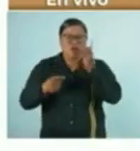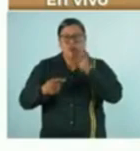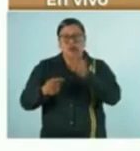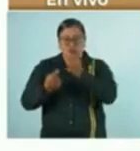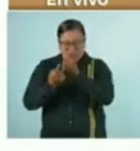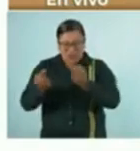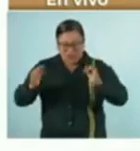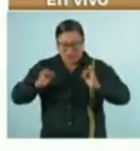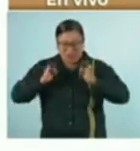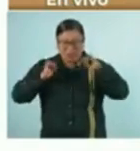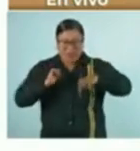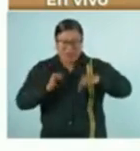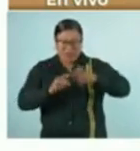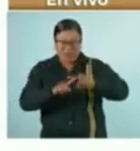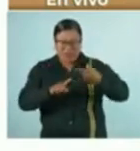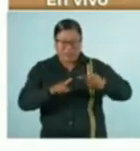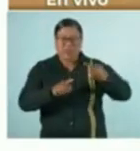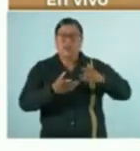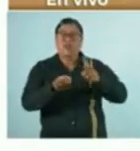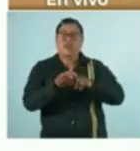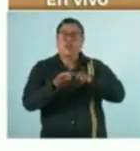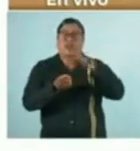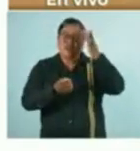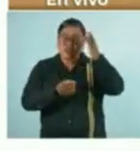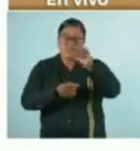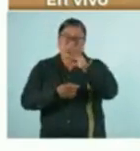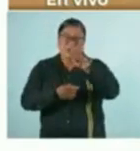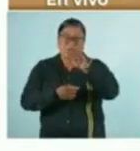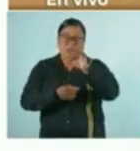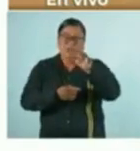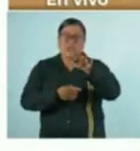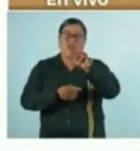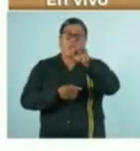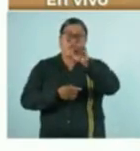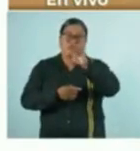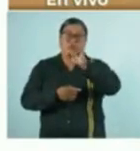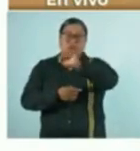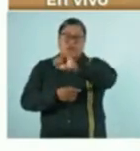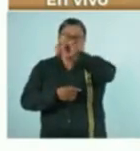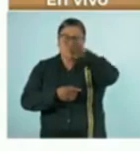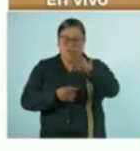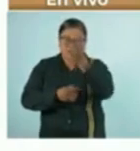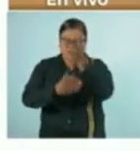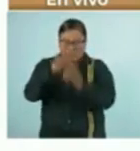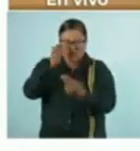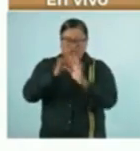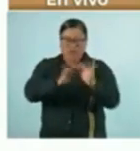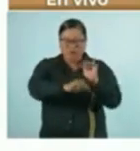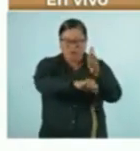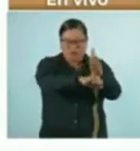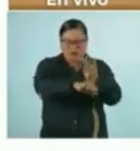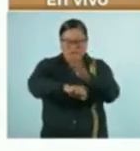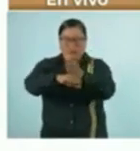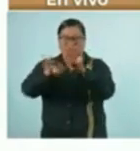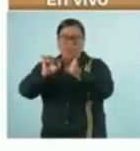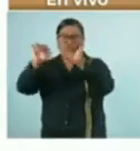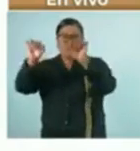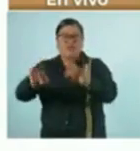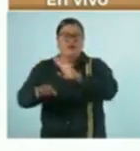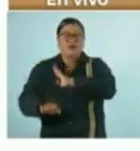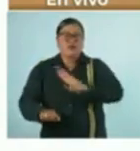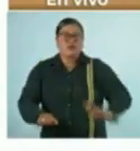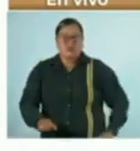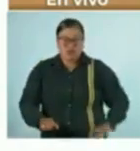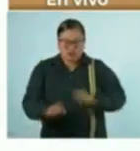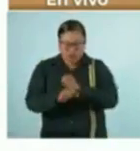se instaló el municipio de San Sebastián Tutla y San Jacinto Amilpas, son los que instalaron su sistema municipal de protección